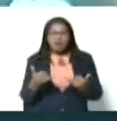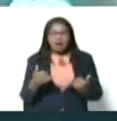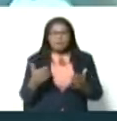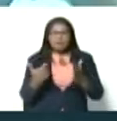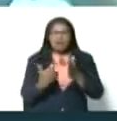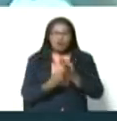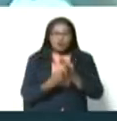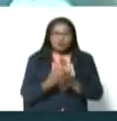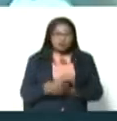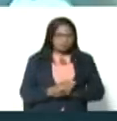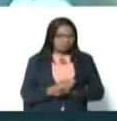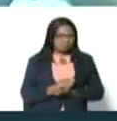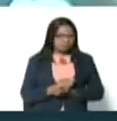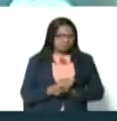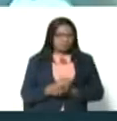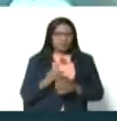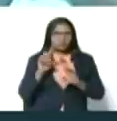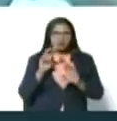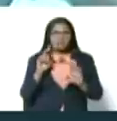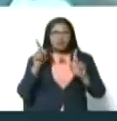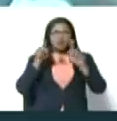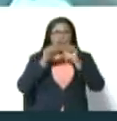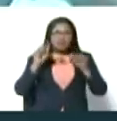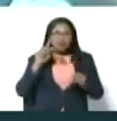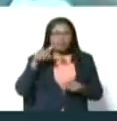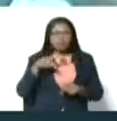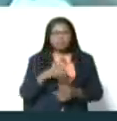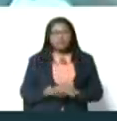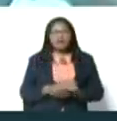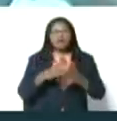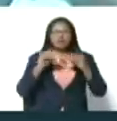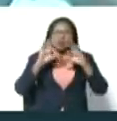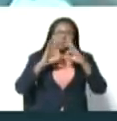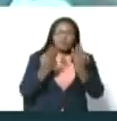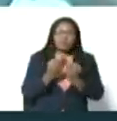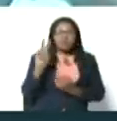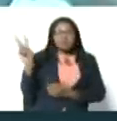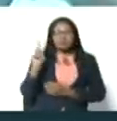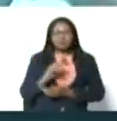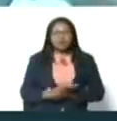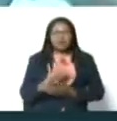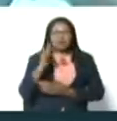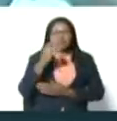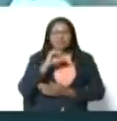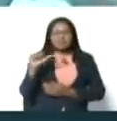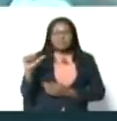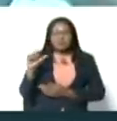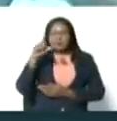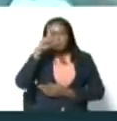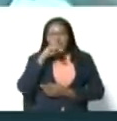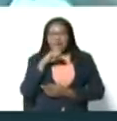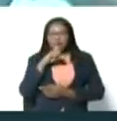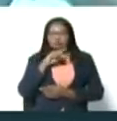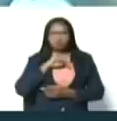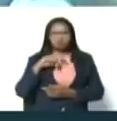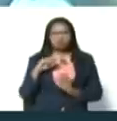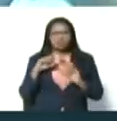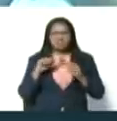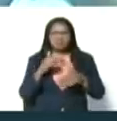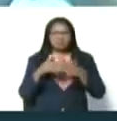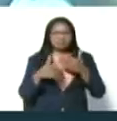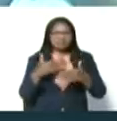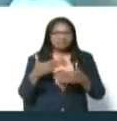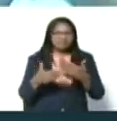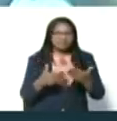y vamos inmunizando a toda la población venezolana. Desde la quinta semana del año entramos en